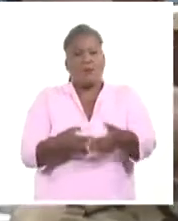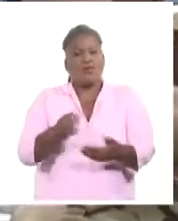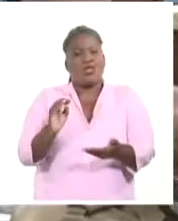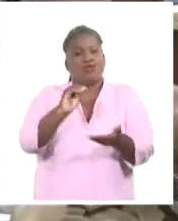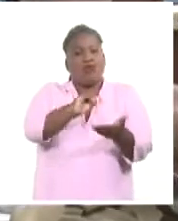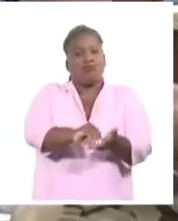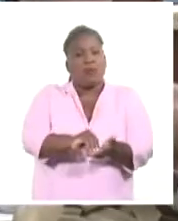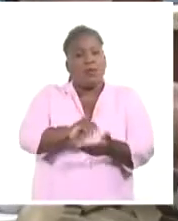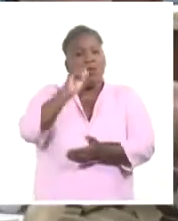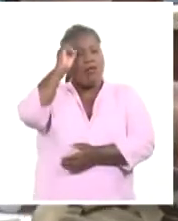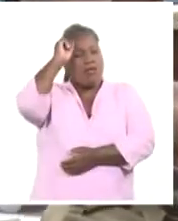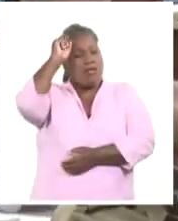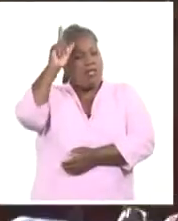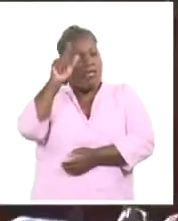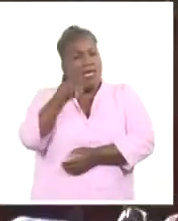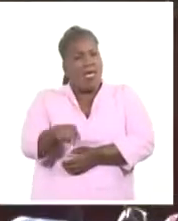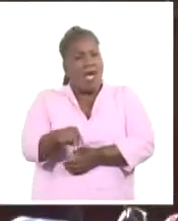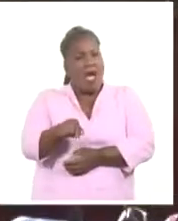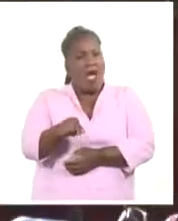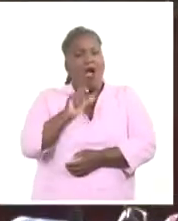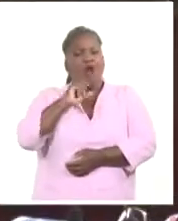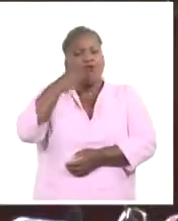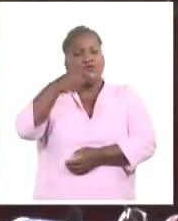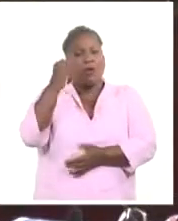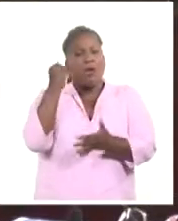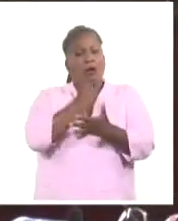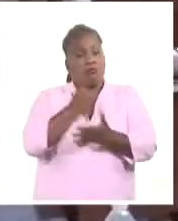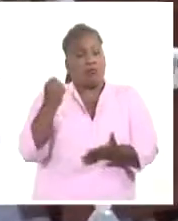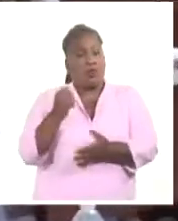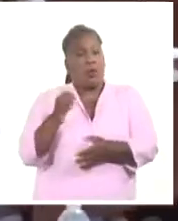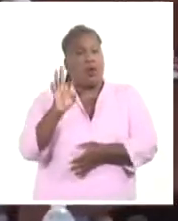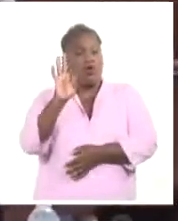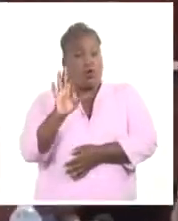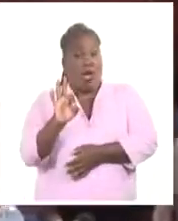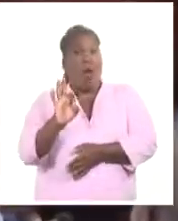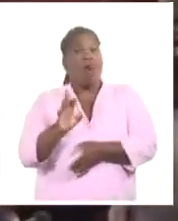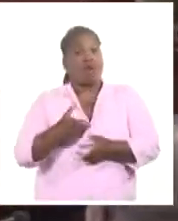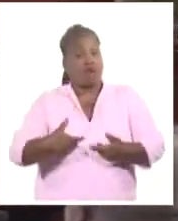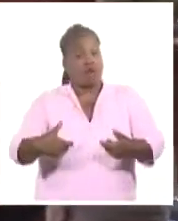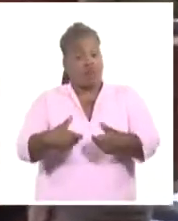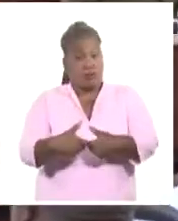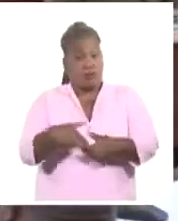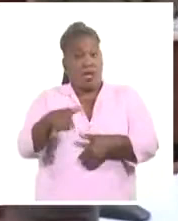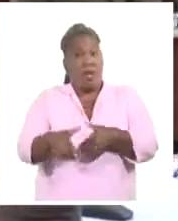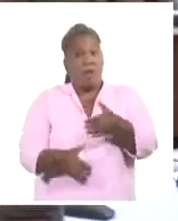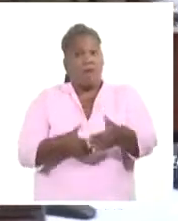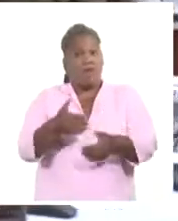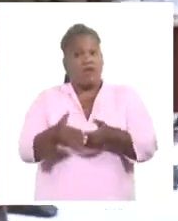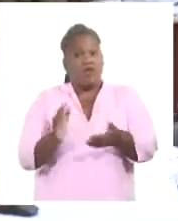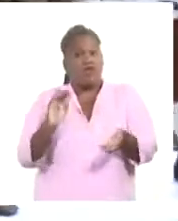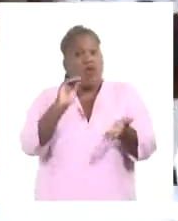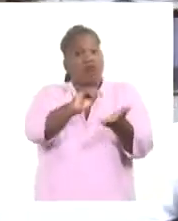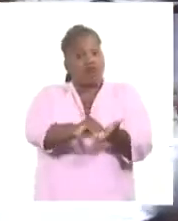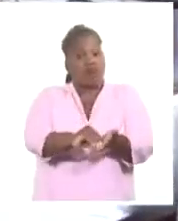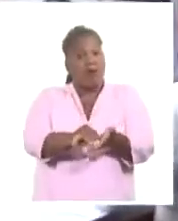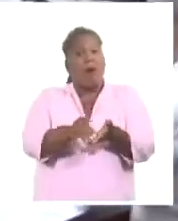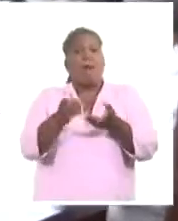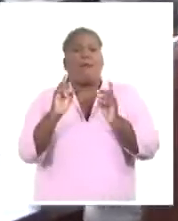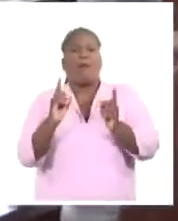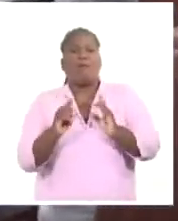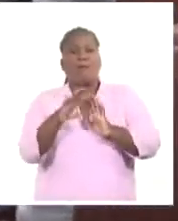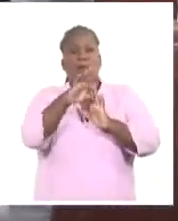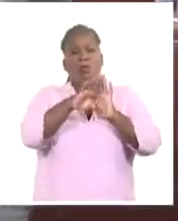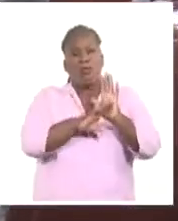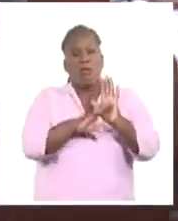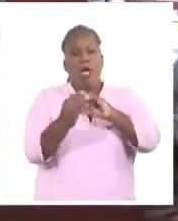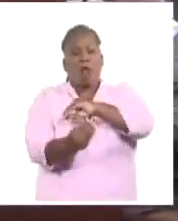ideas, conceptos y directrices que fueron aprobadas en el octavo Congreso del Partido. Ha sido un proceso de implementación de políticas, de medidas, de